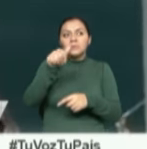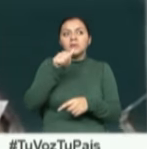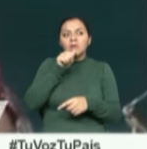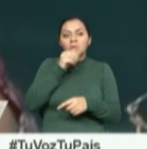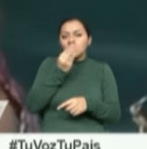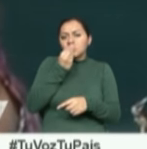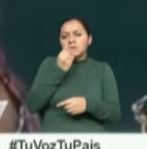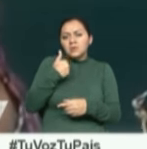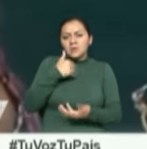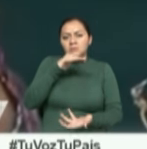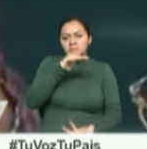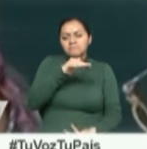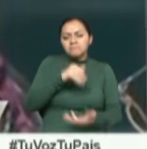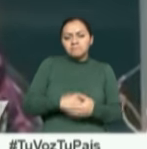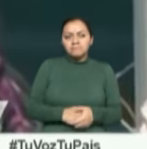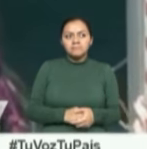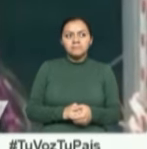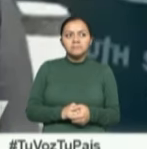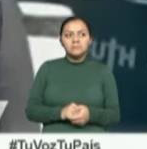víveres.